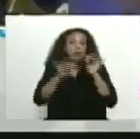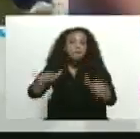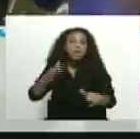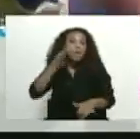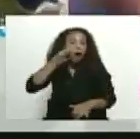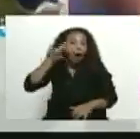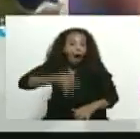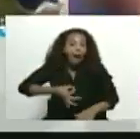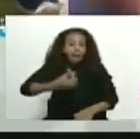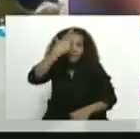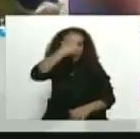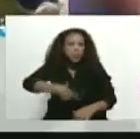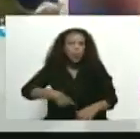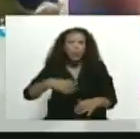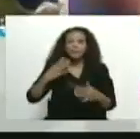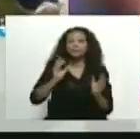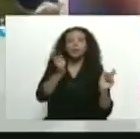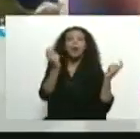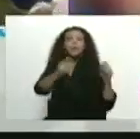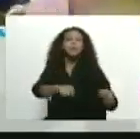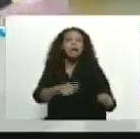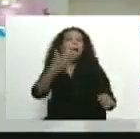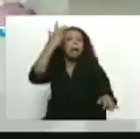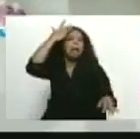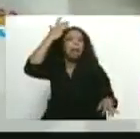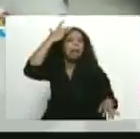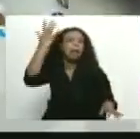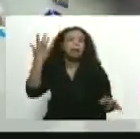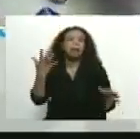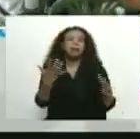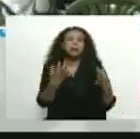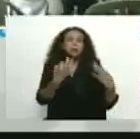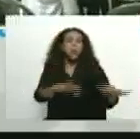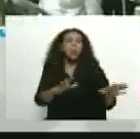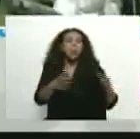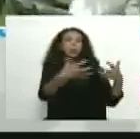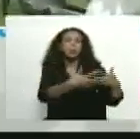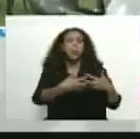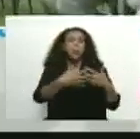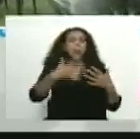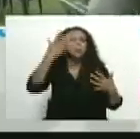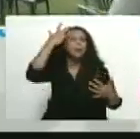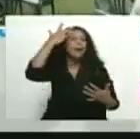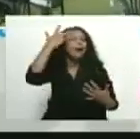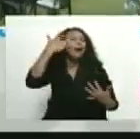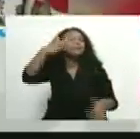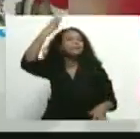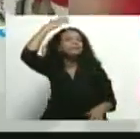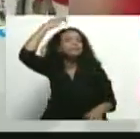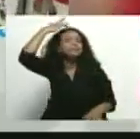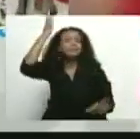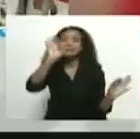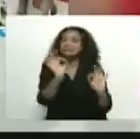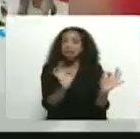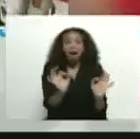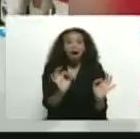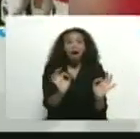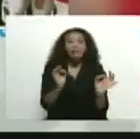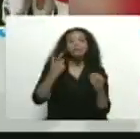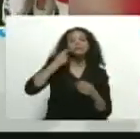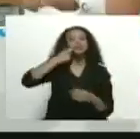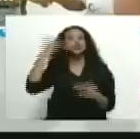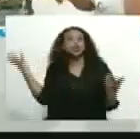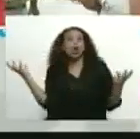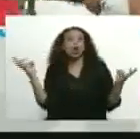hueso. Aquí nosotros no estamos apostando ni a fake news, ni a falsos positivos, ni a nada de eso, ni a show. Aquí